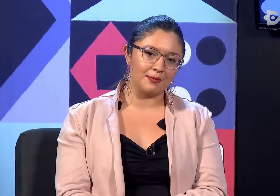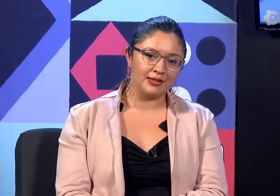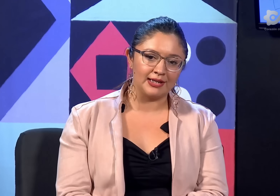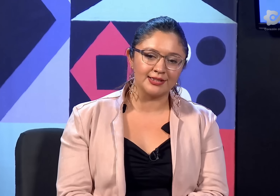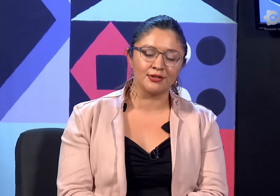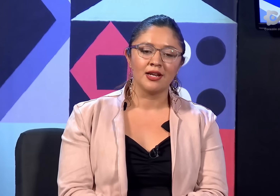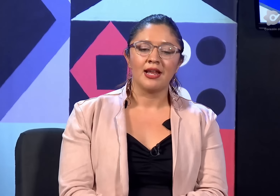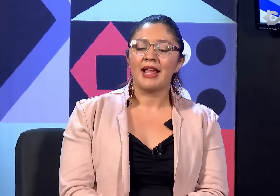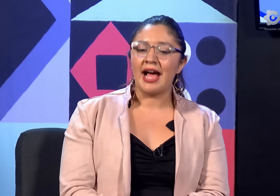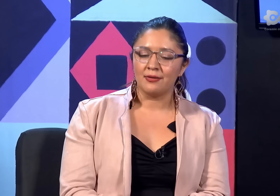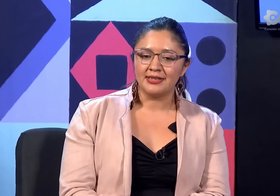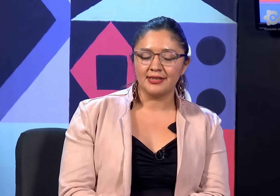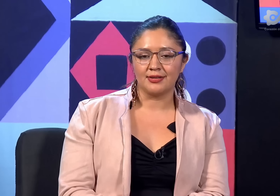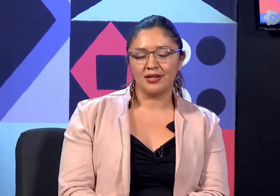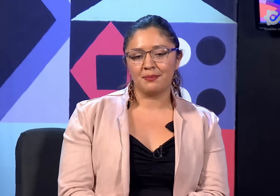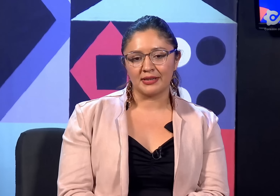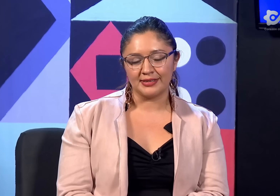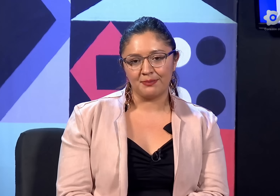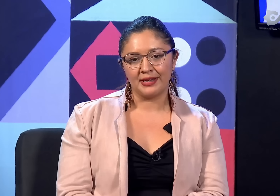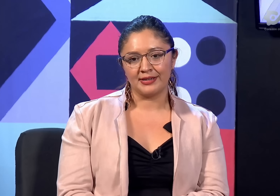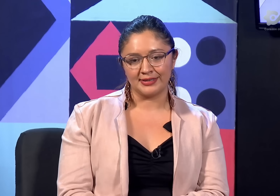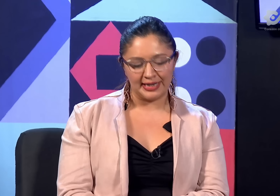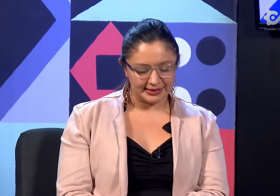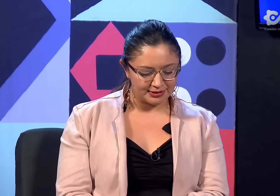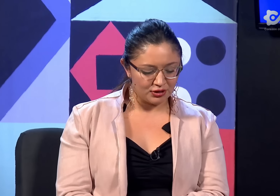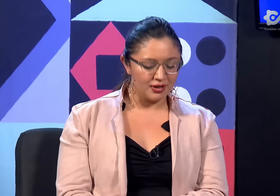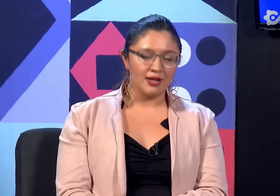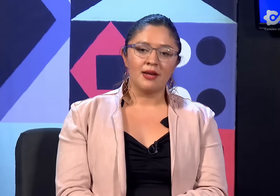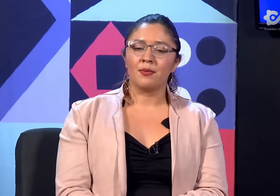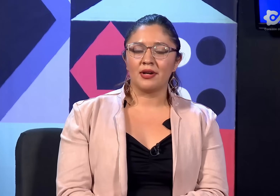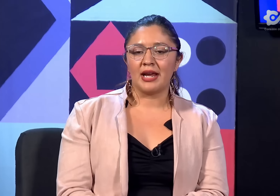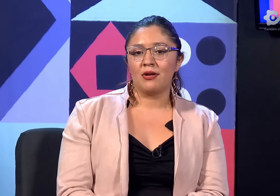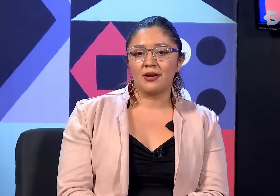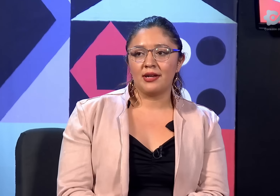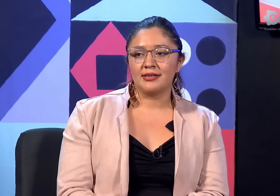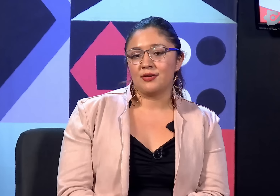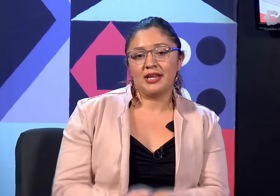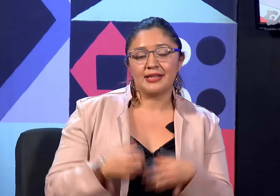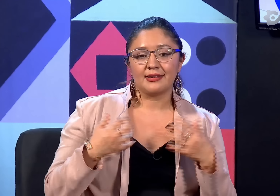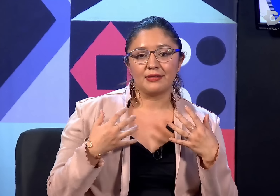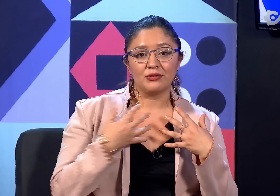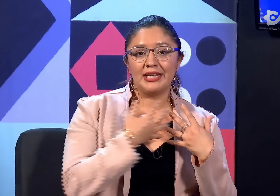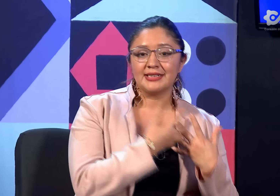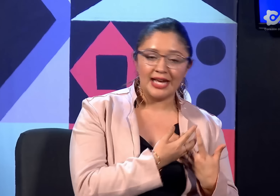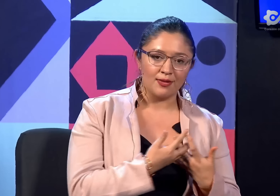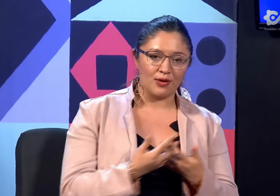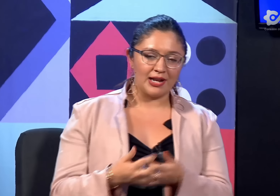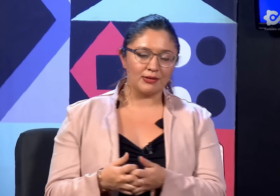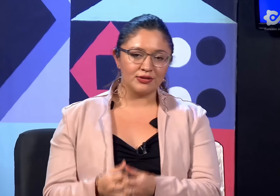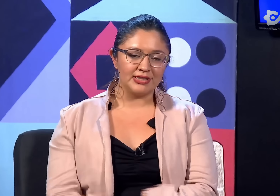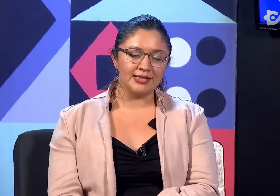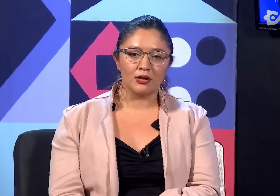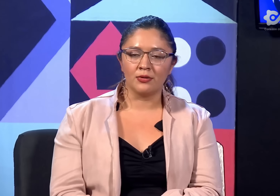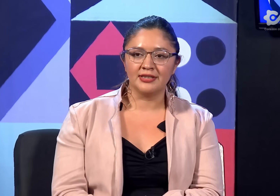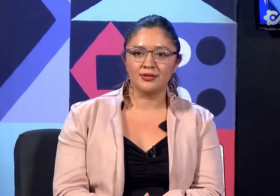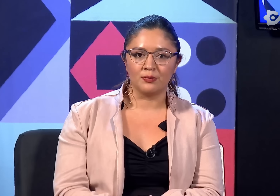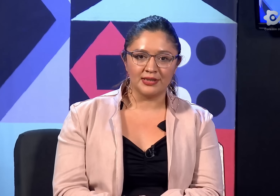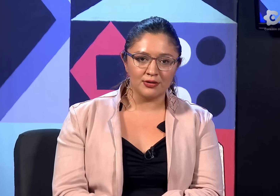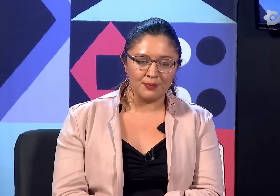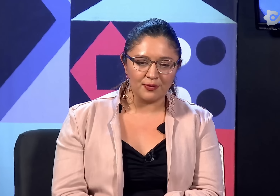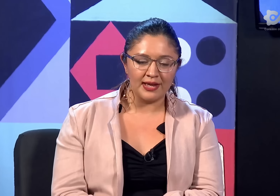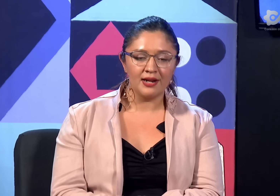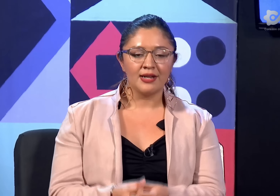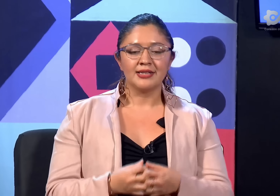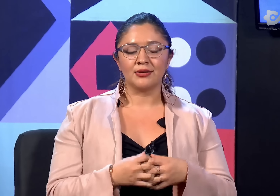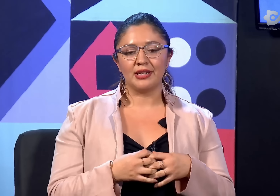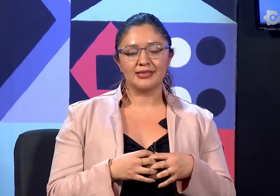es una reivindicación a nuestra historia participar en esta elección, porque a lo largo de la historia se ha utilizado a la justicia como un instrumento